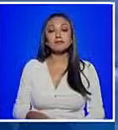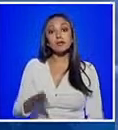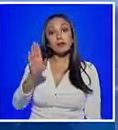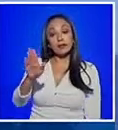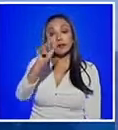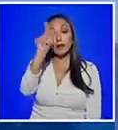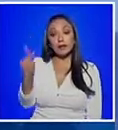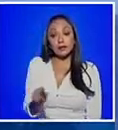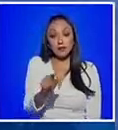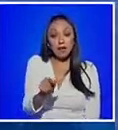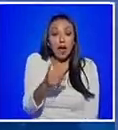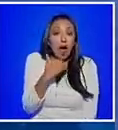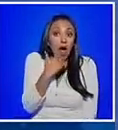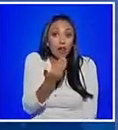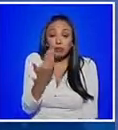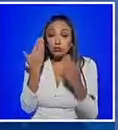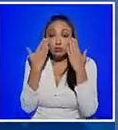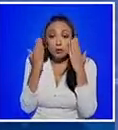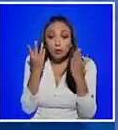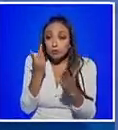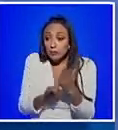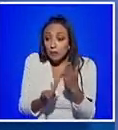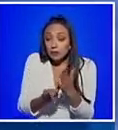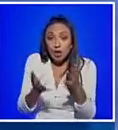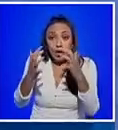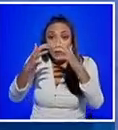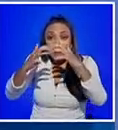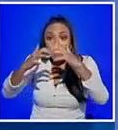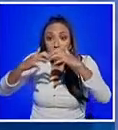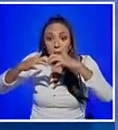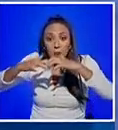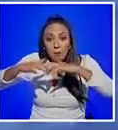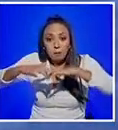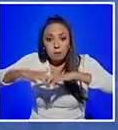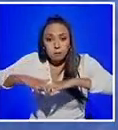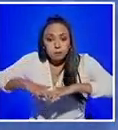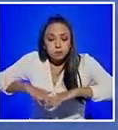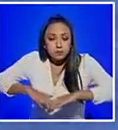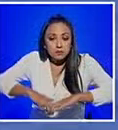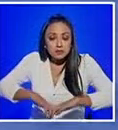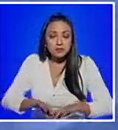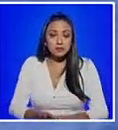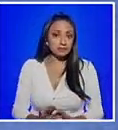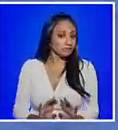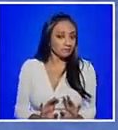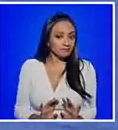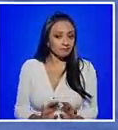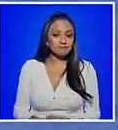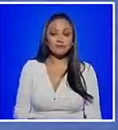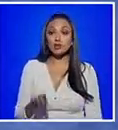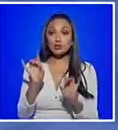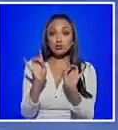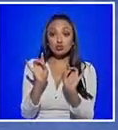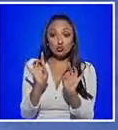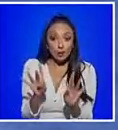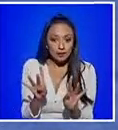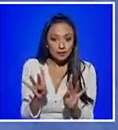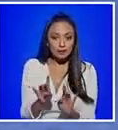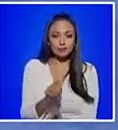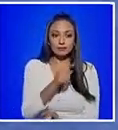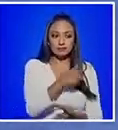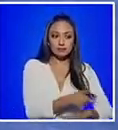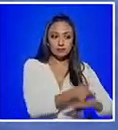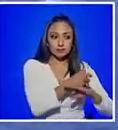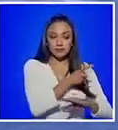cuando algo ocurrió y la embarcación empezó a naufragar. Por suerte, la Guardia